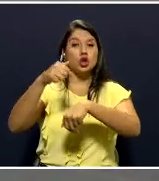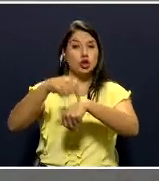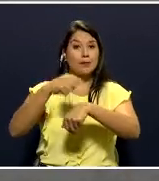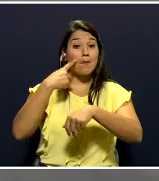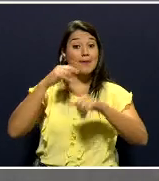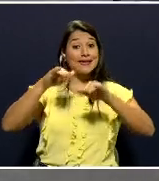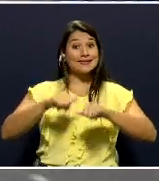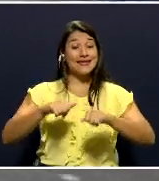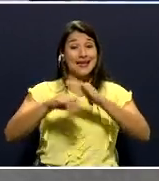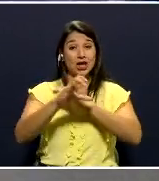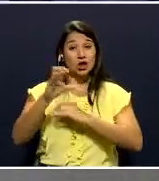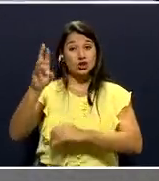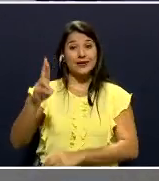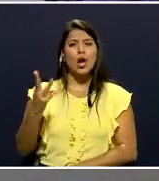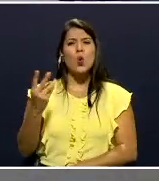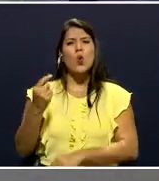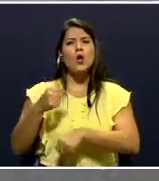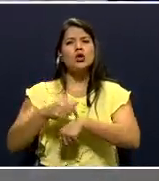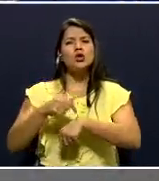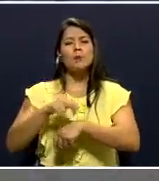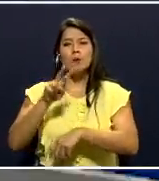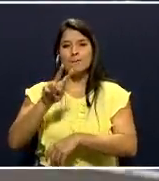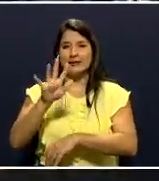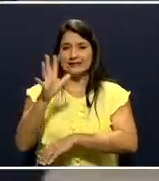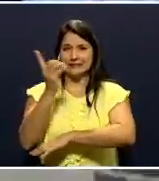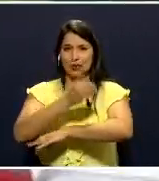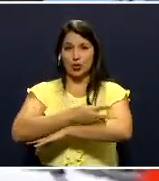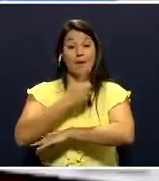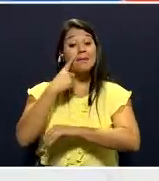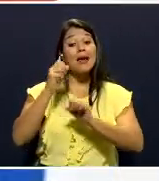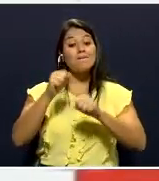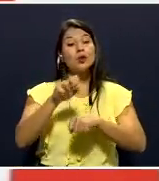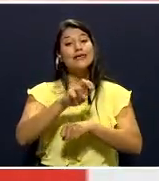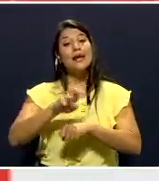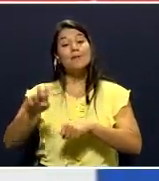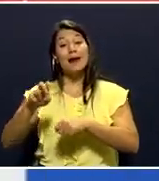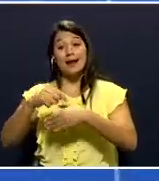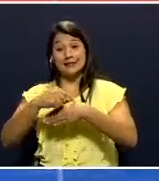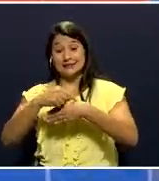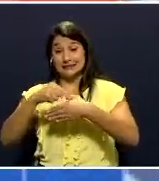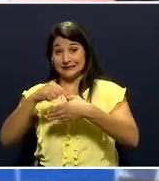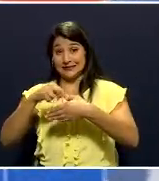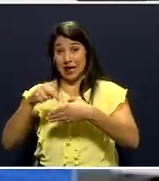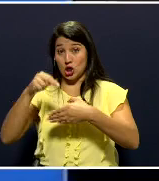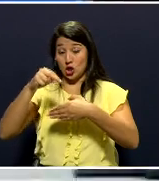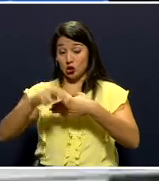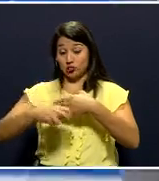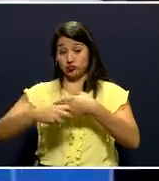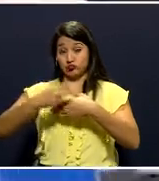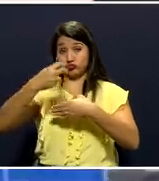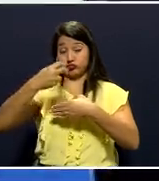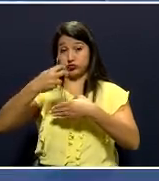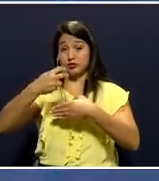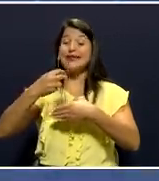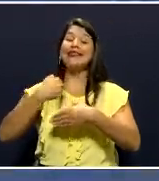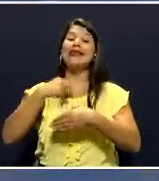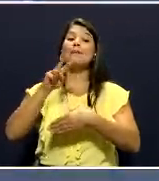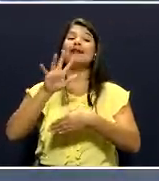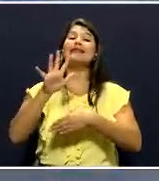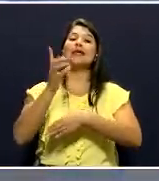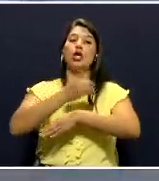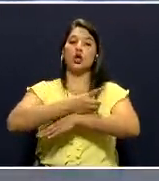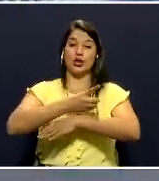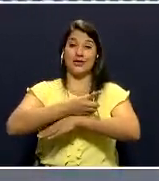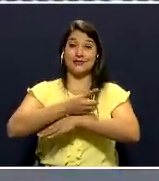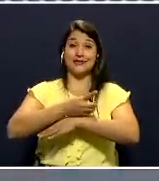país por 25 días para que se trasladen a la frontera norte. El jueves a las 0 horas inicia el cierre de fronteras